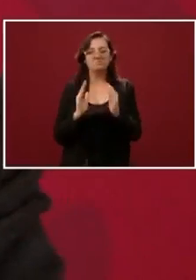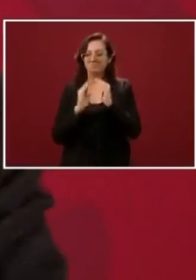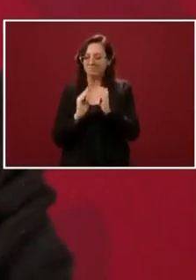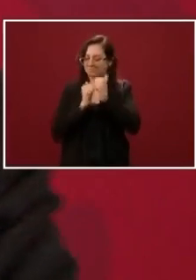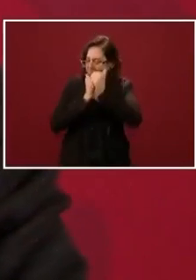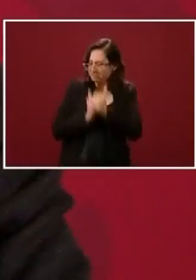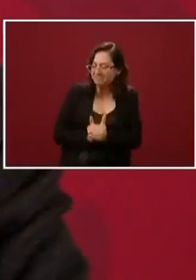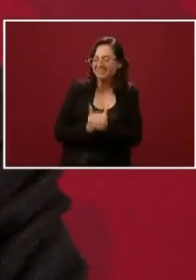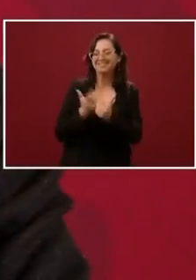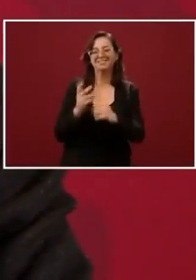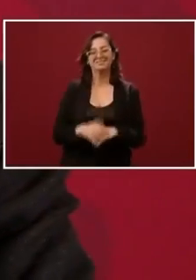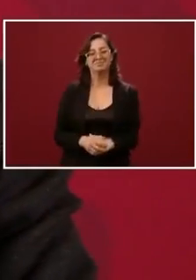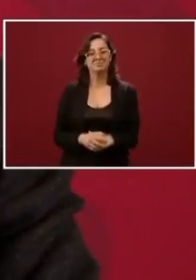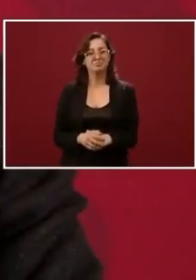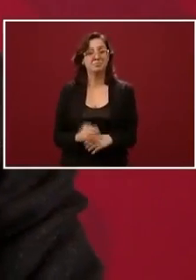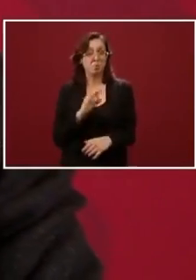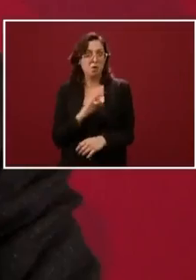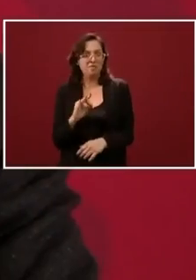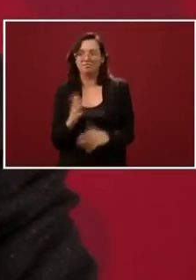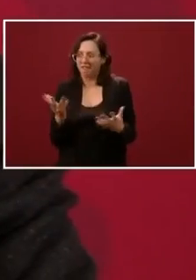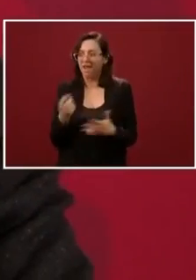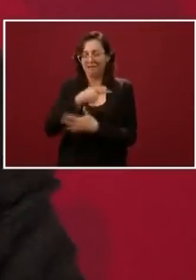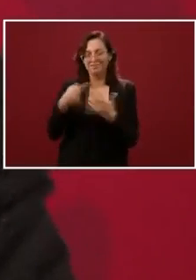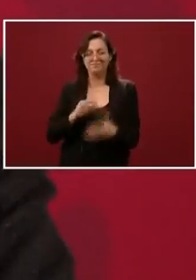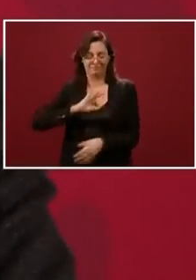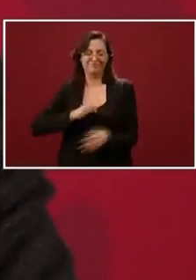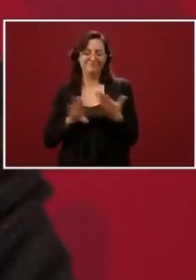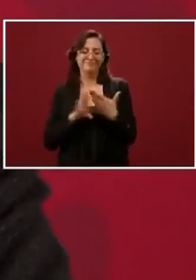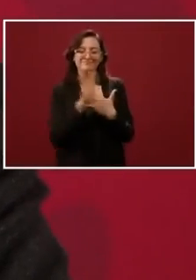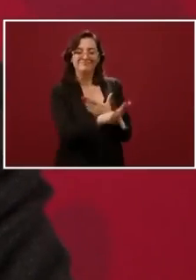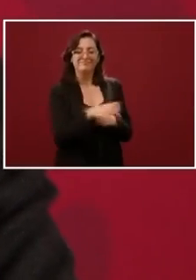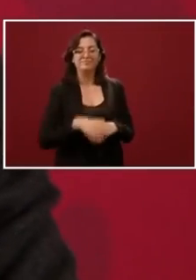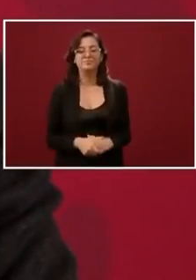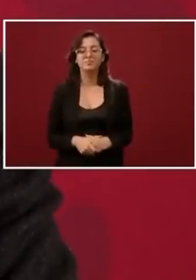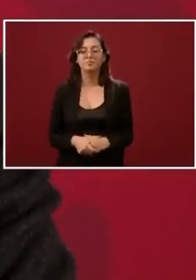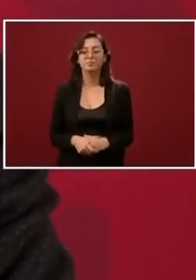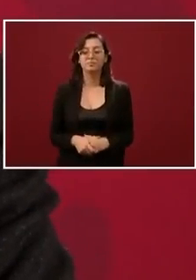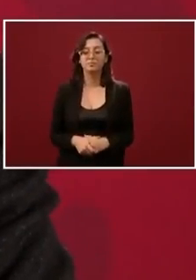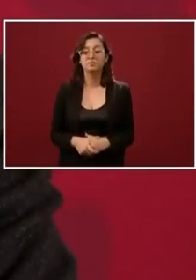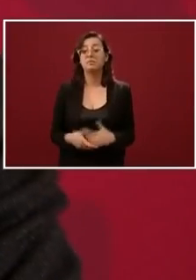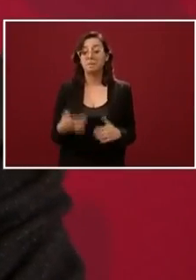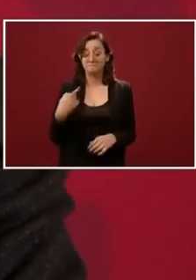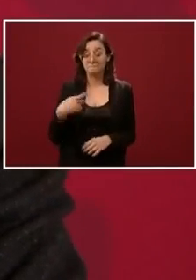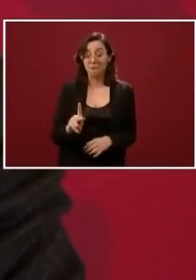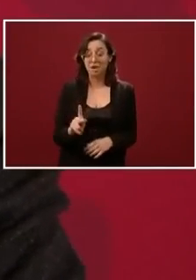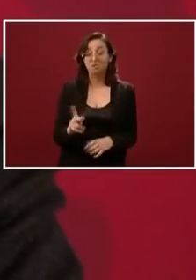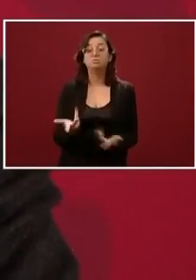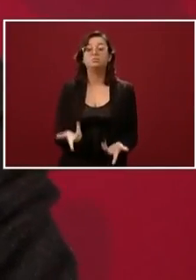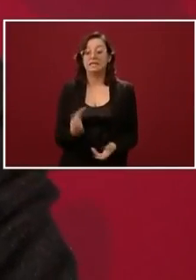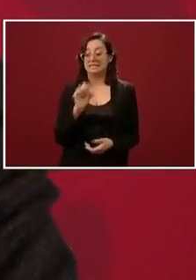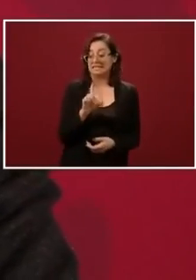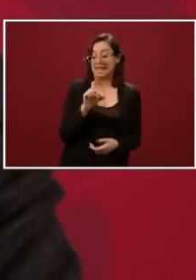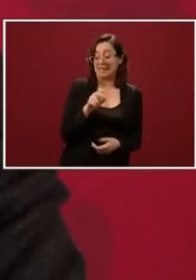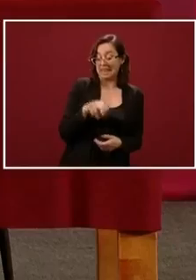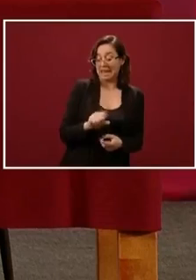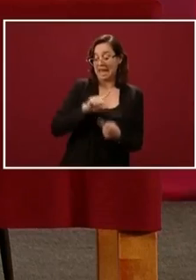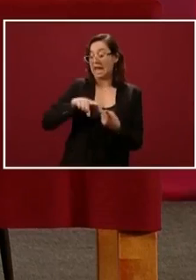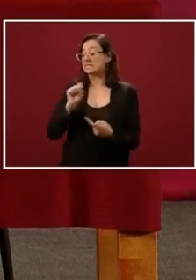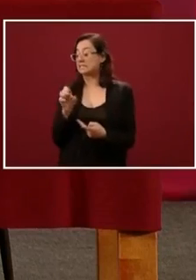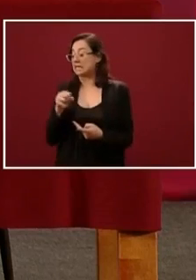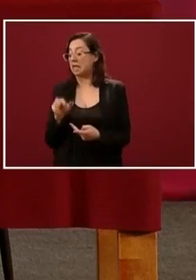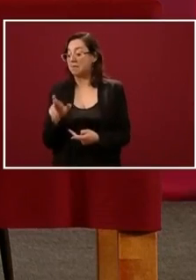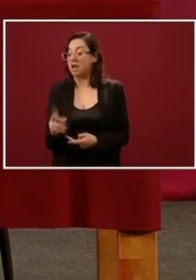quedándonos en casa si es posible. Y lo que sí, como todos sabemos, nuestras Fuerzas Armadas, tanto el Ejército como la Marina,